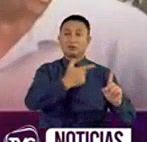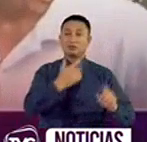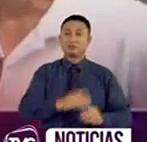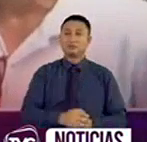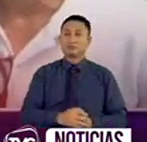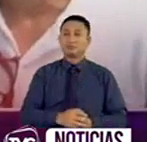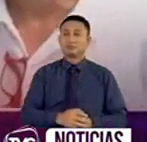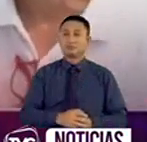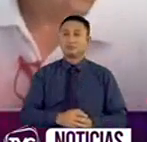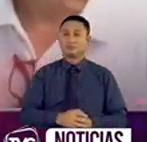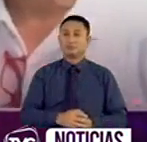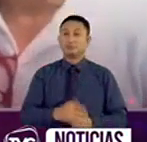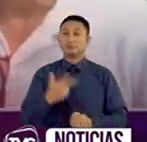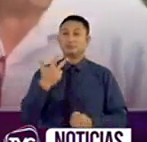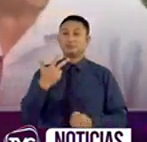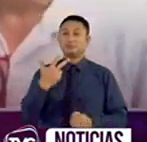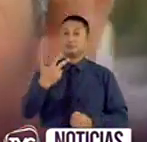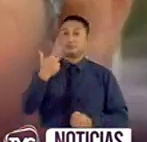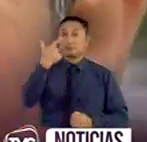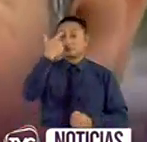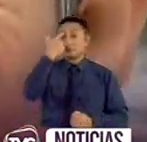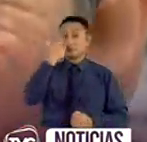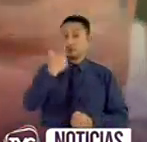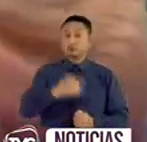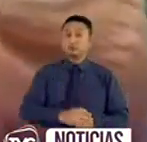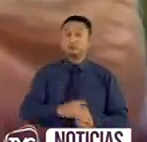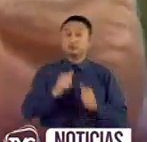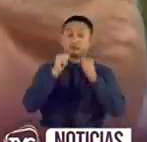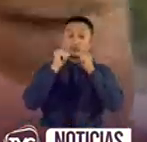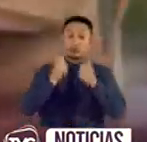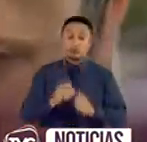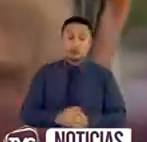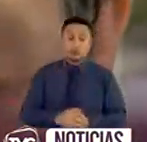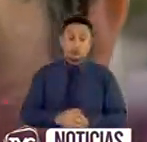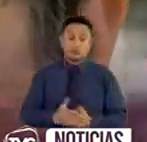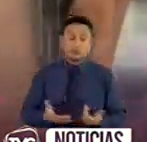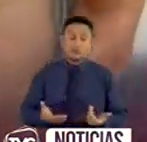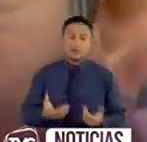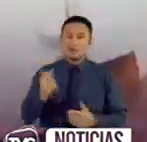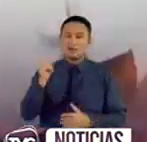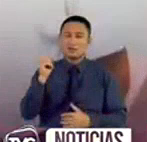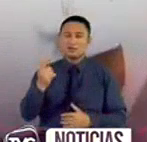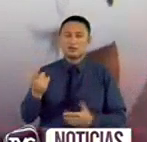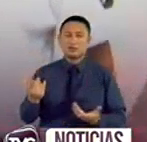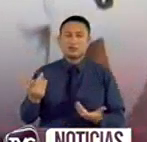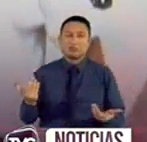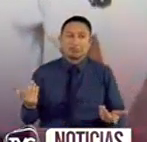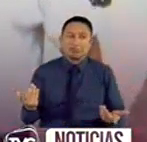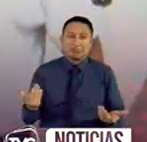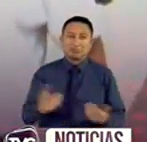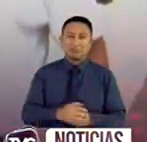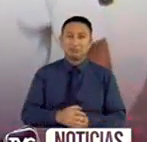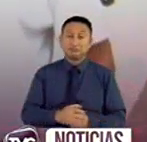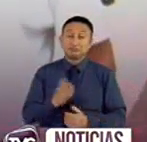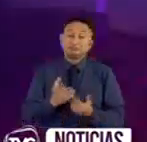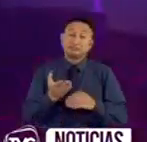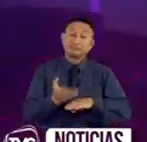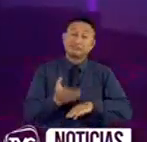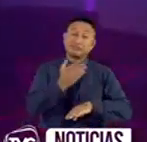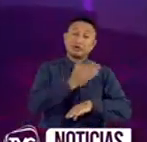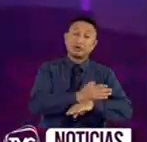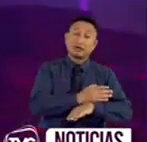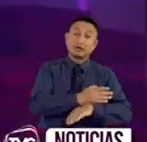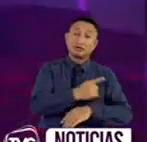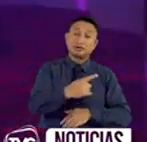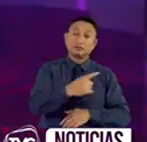los balazos. Tres balazos en la cara. Su abuelo no encuentra ninguna explicación, salvo un accidente de tránsito que